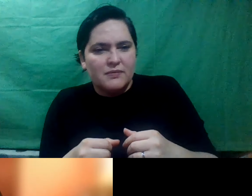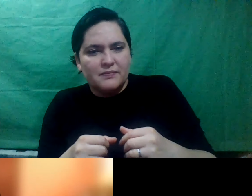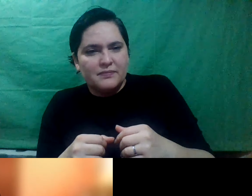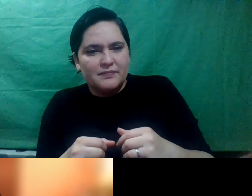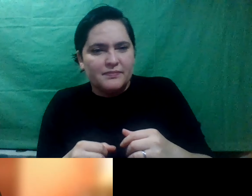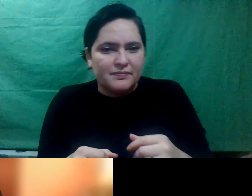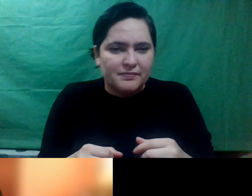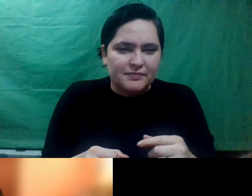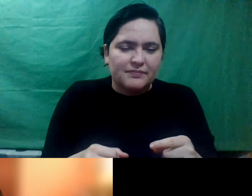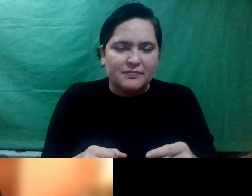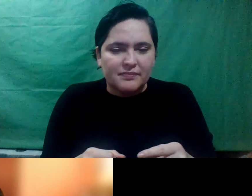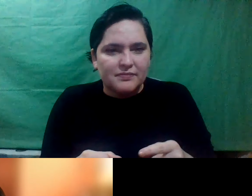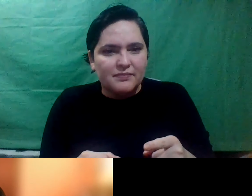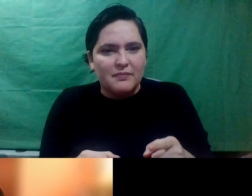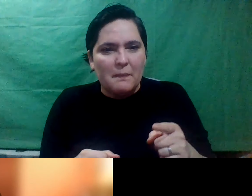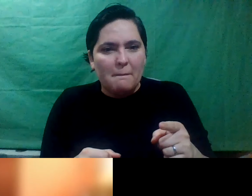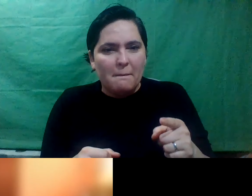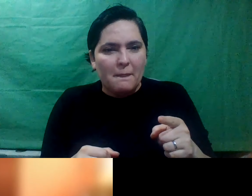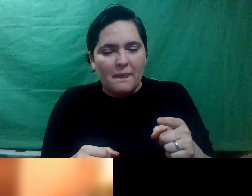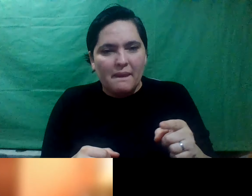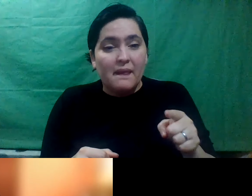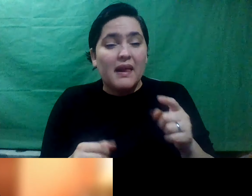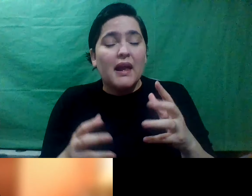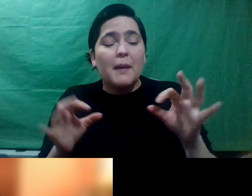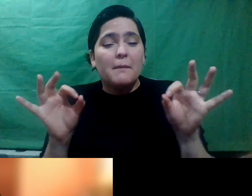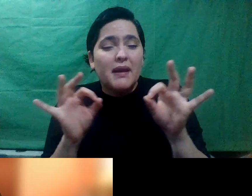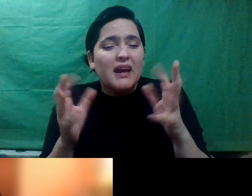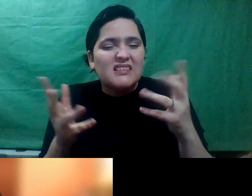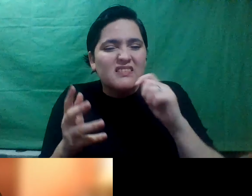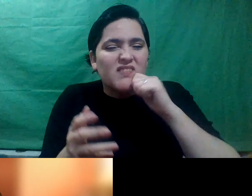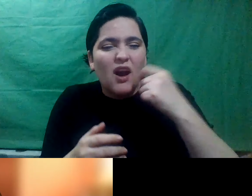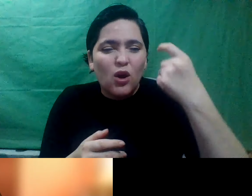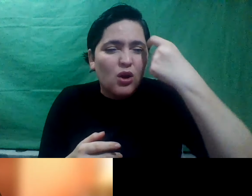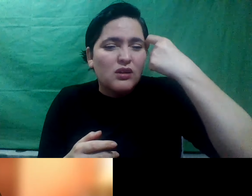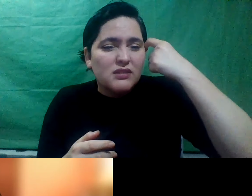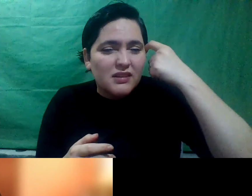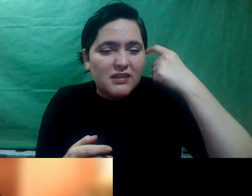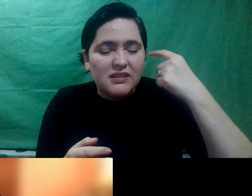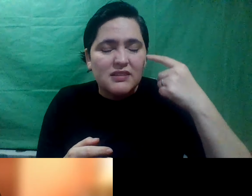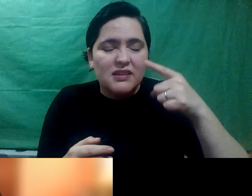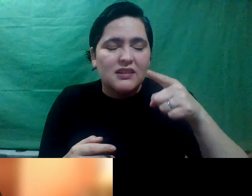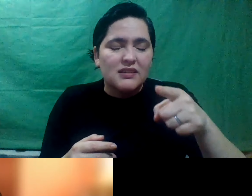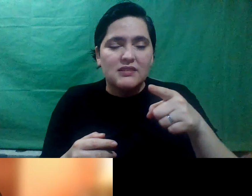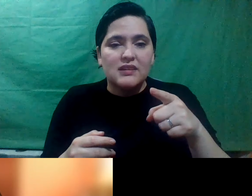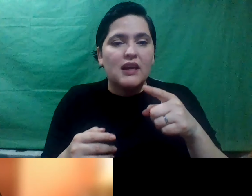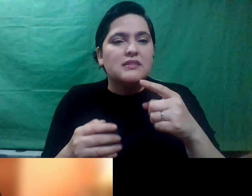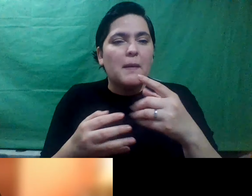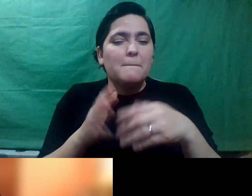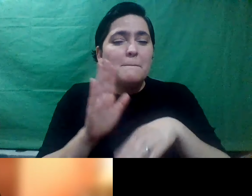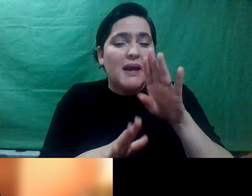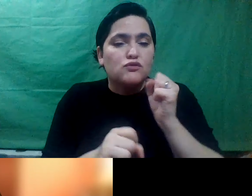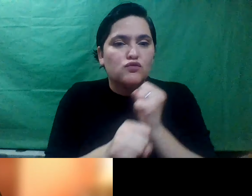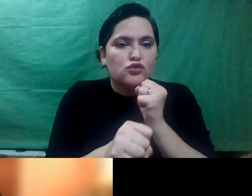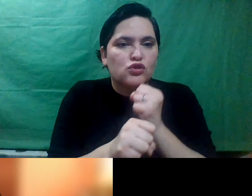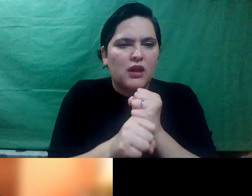menos comprometidos con algún marco teórico para explicar la conciencia, en términos estadísticos sí se amplía el repertorio funcional. O sea, tú puedes ver